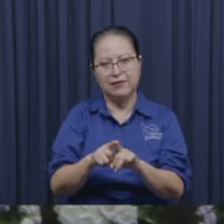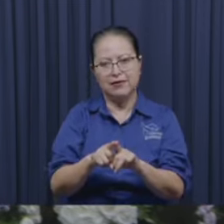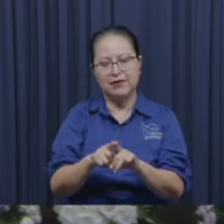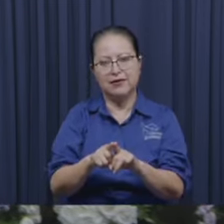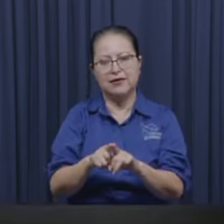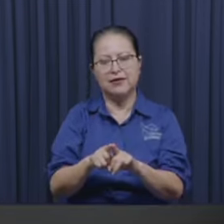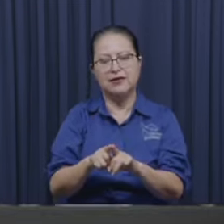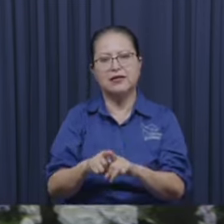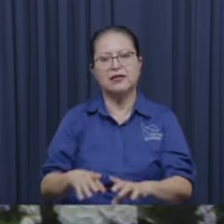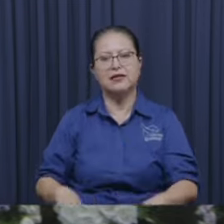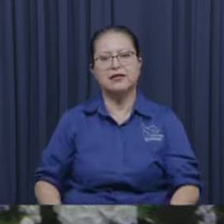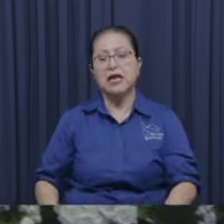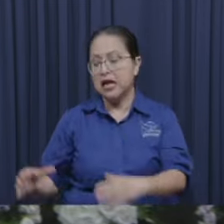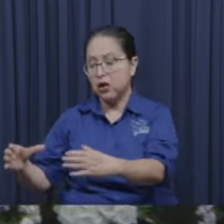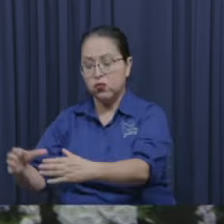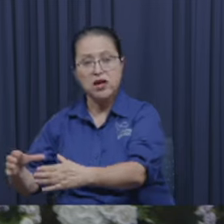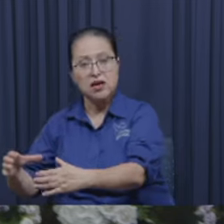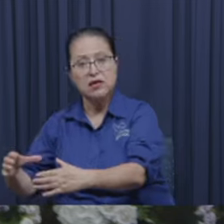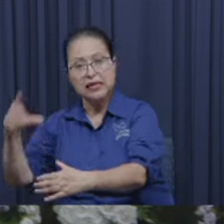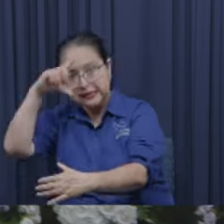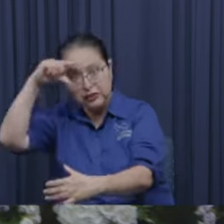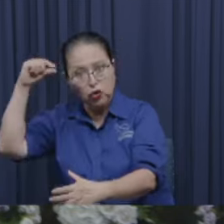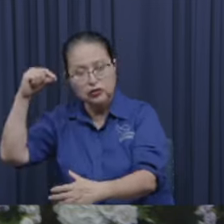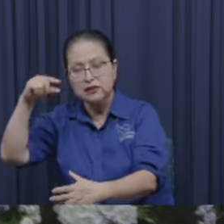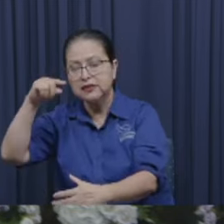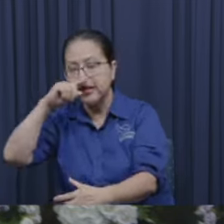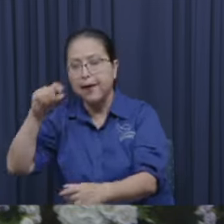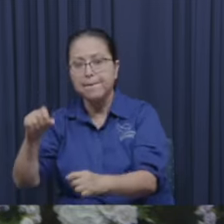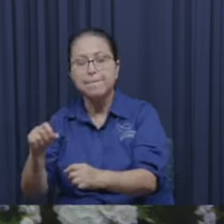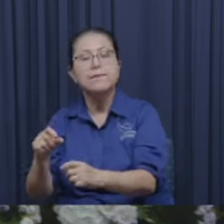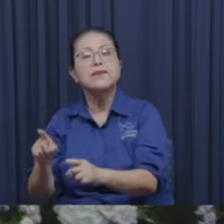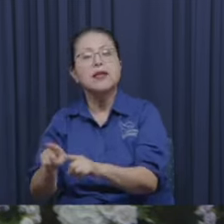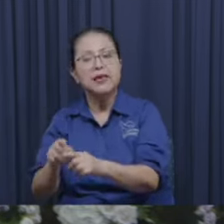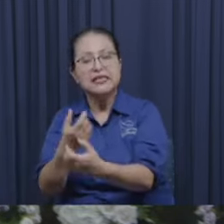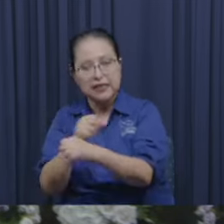convenciéndolo al vios sablar con notables